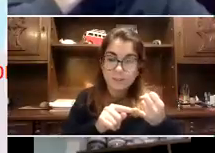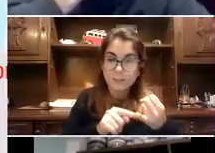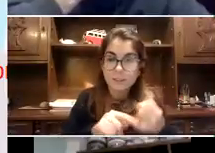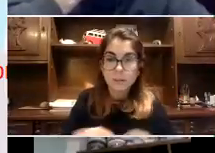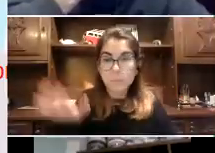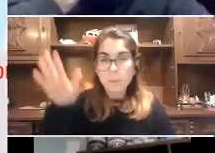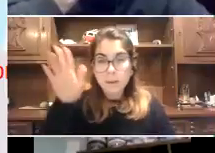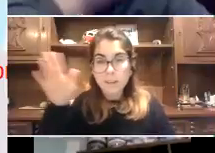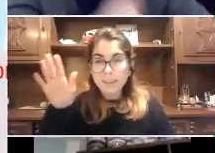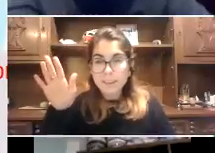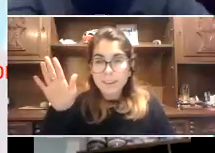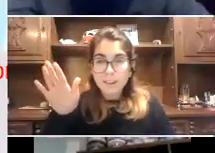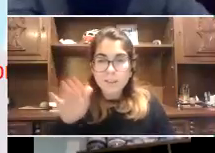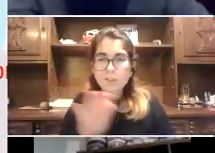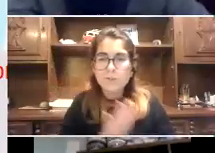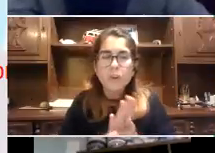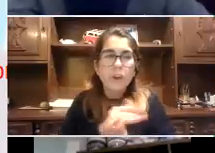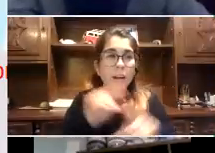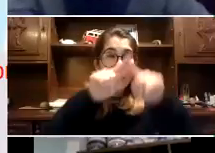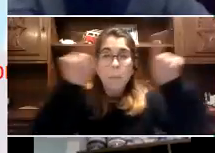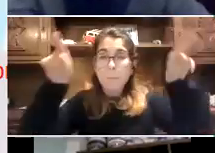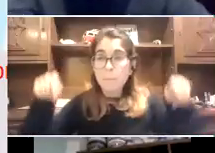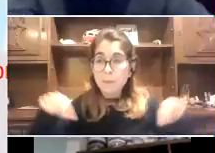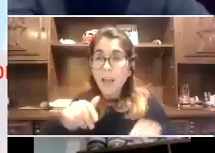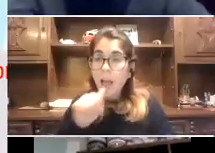imaginariamente, llenamos de arroz la habitación en la cual estamos.